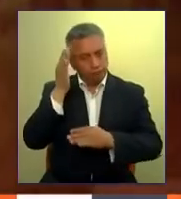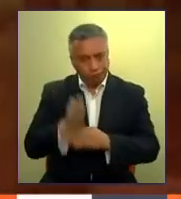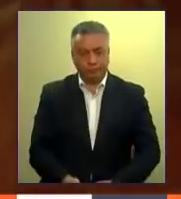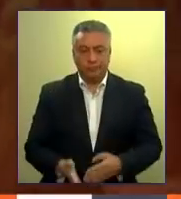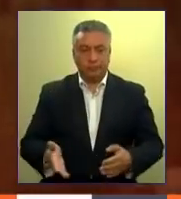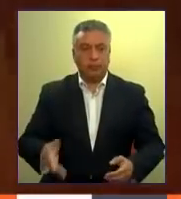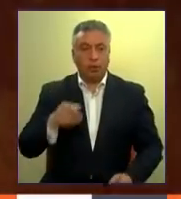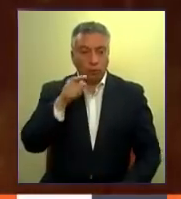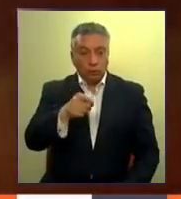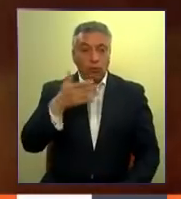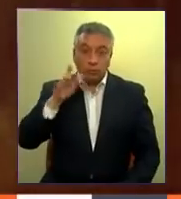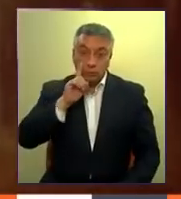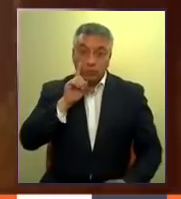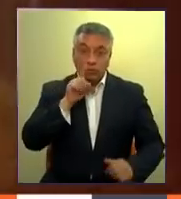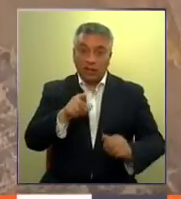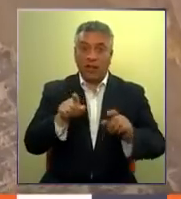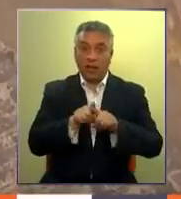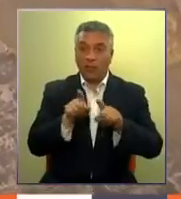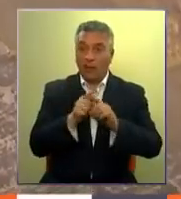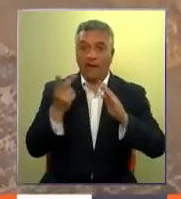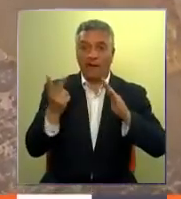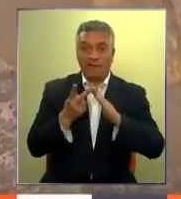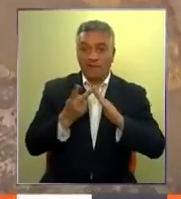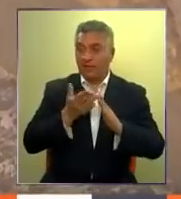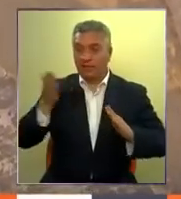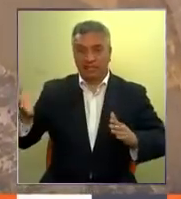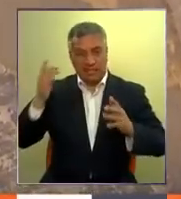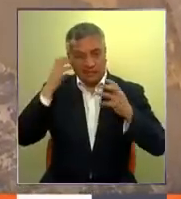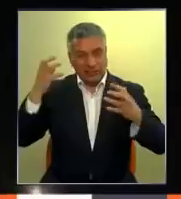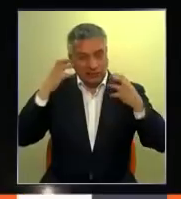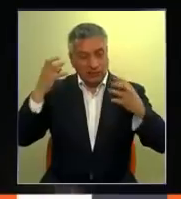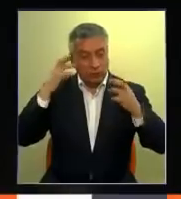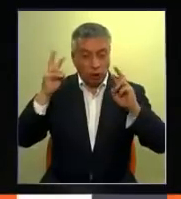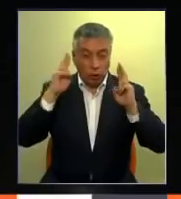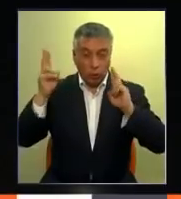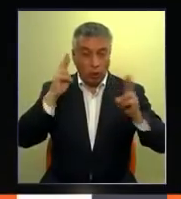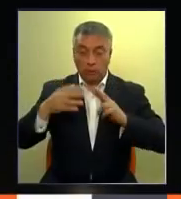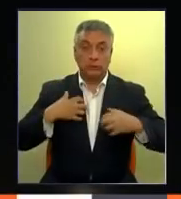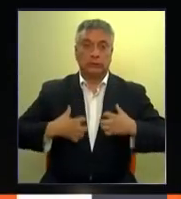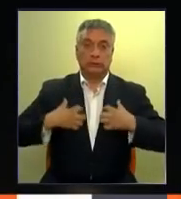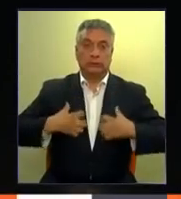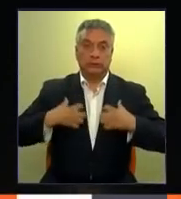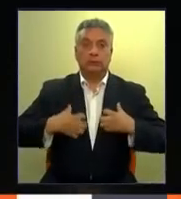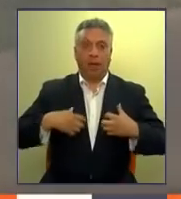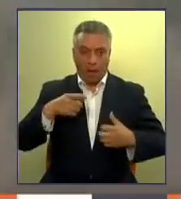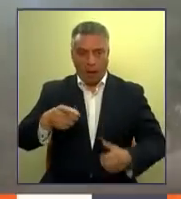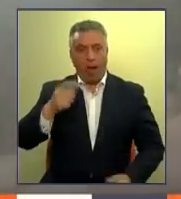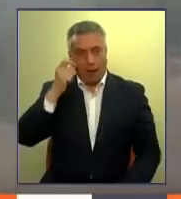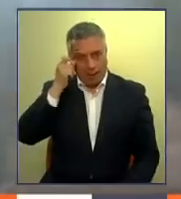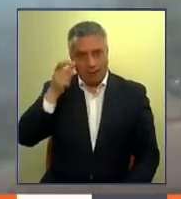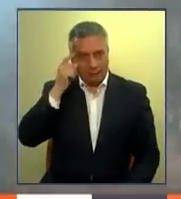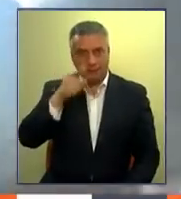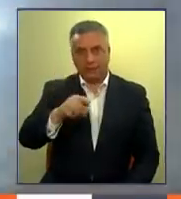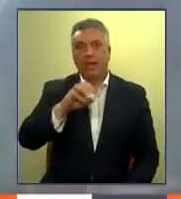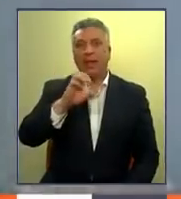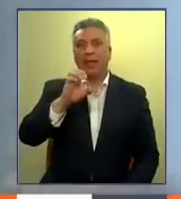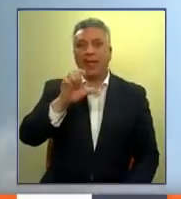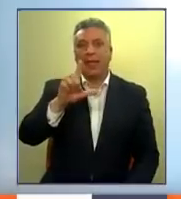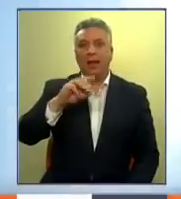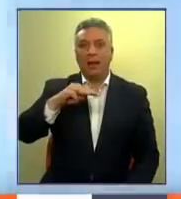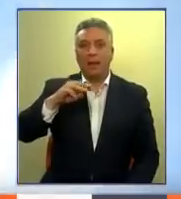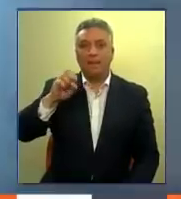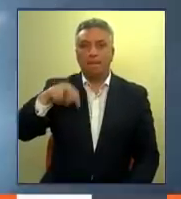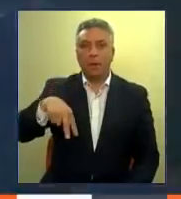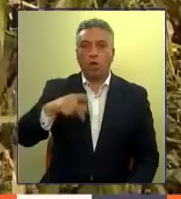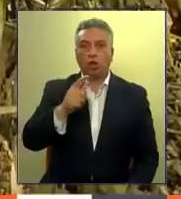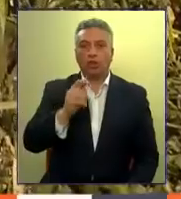de convivir con un vecino ruidoso y que lo hizo pasar malos ratos seguramente entenderá los vecinos del sector el montijo la comuna